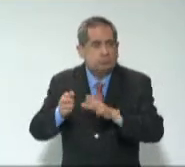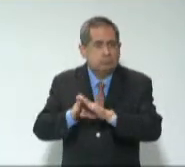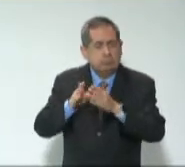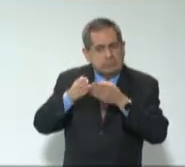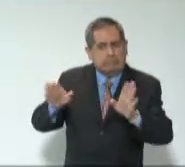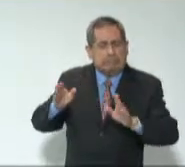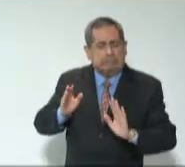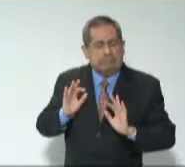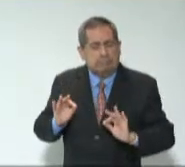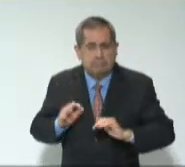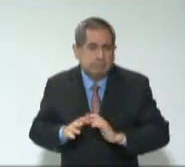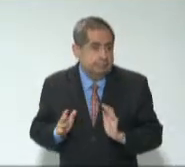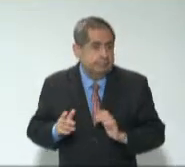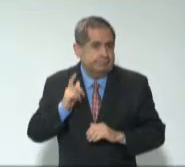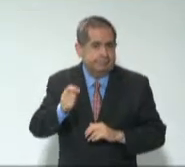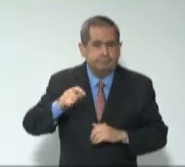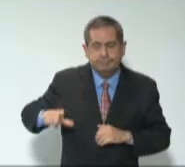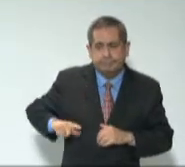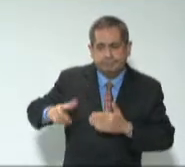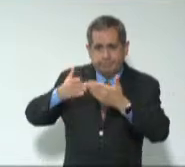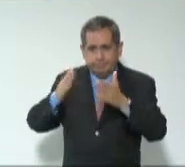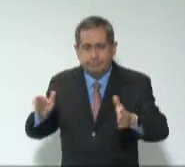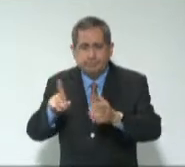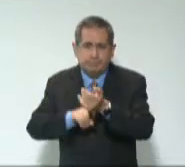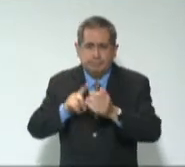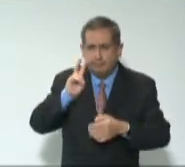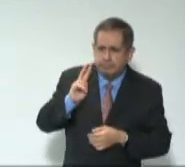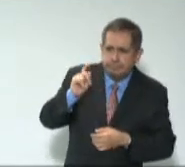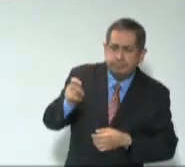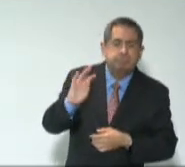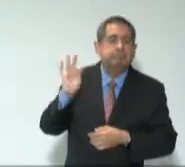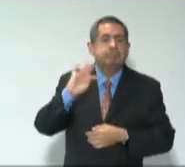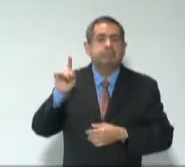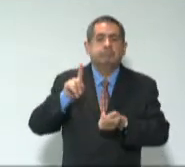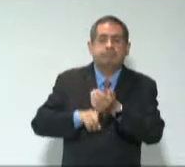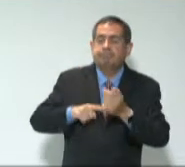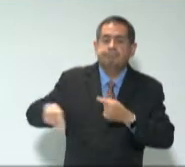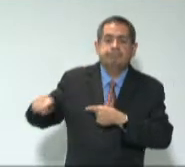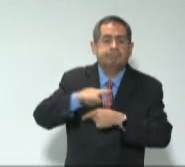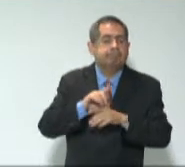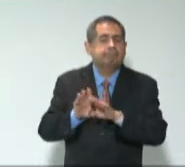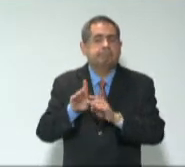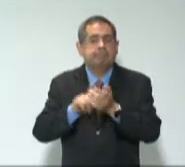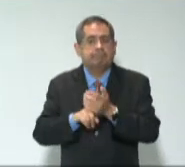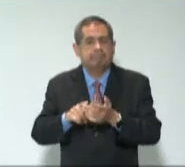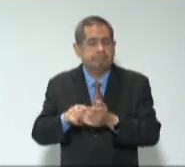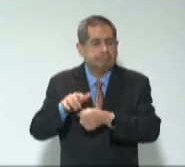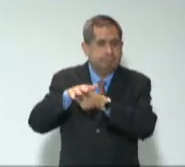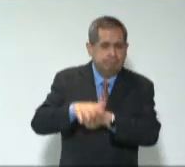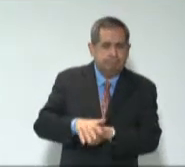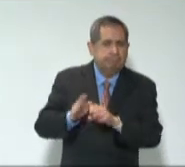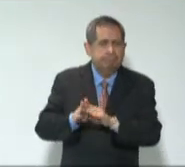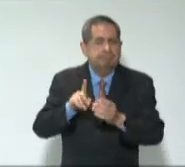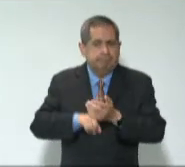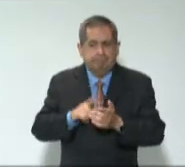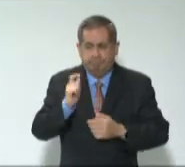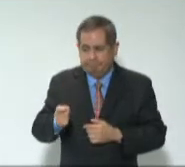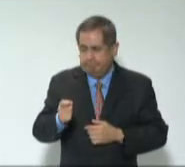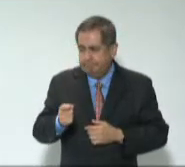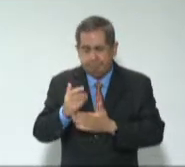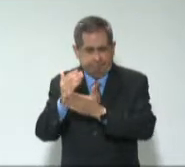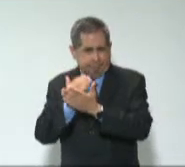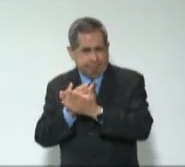del gobierno abierto pueden haberse visto sometidos a a una intensa presión durante la la irrupción de la